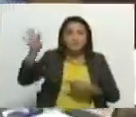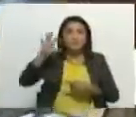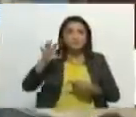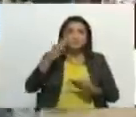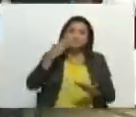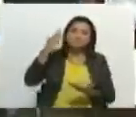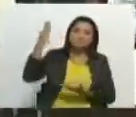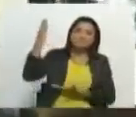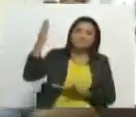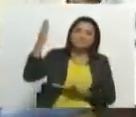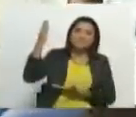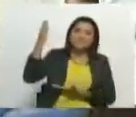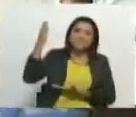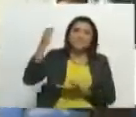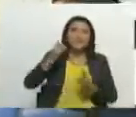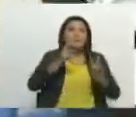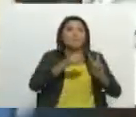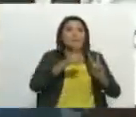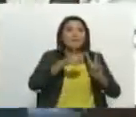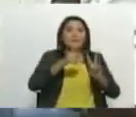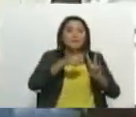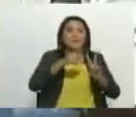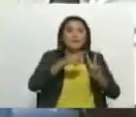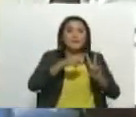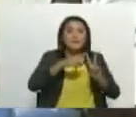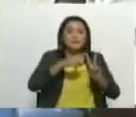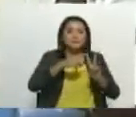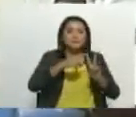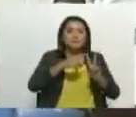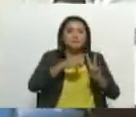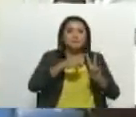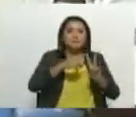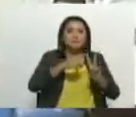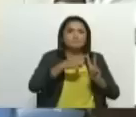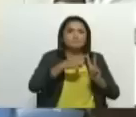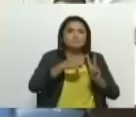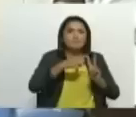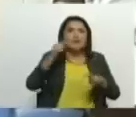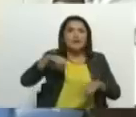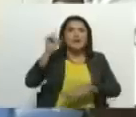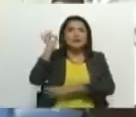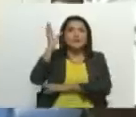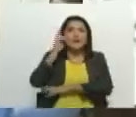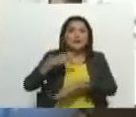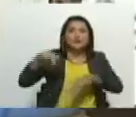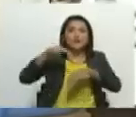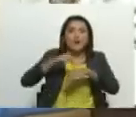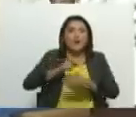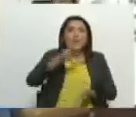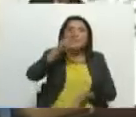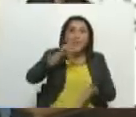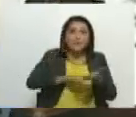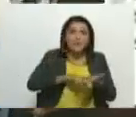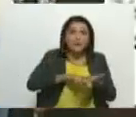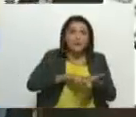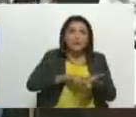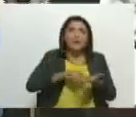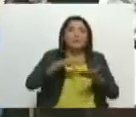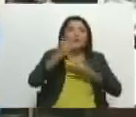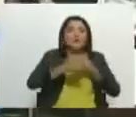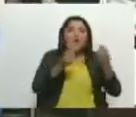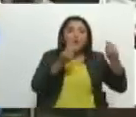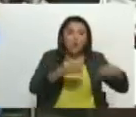través de la pantalla de Venezolana de Televisión cómo pues el Parlamento venezolano ha aprobado el proyecto de acuerdo en rechazo a